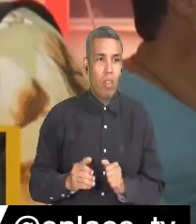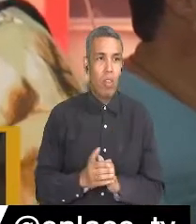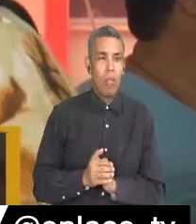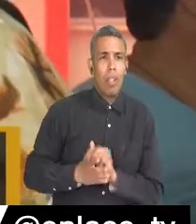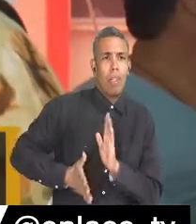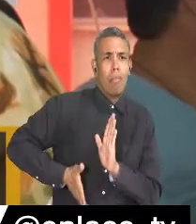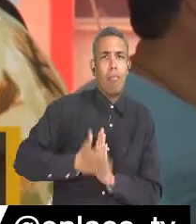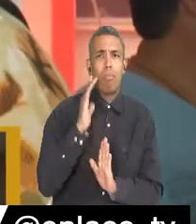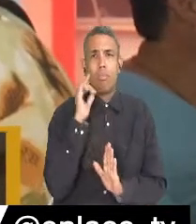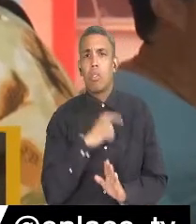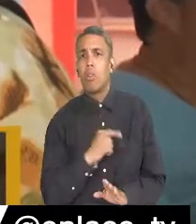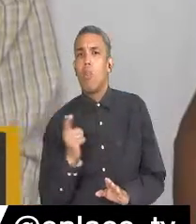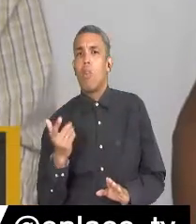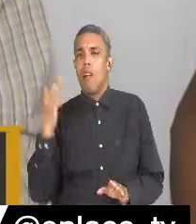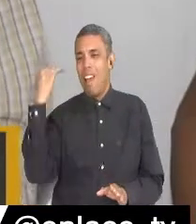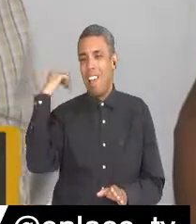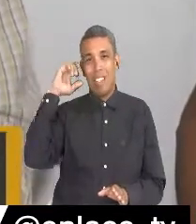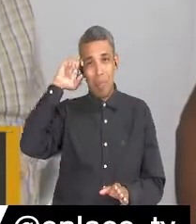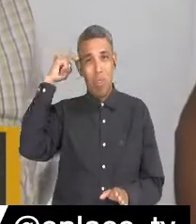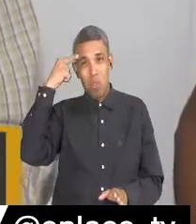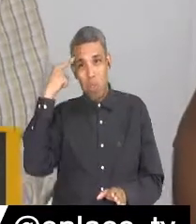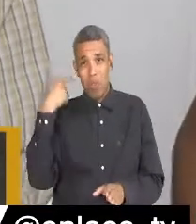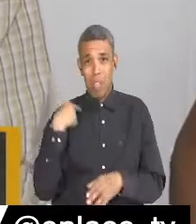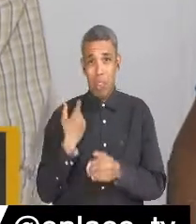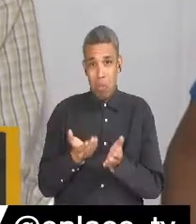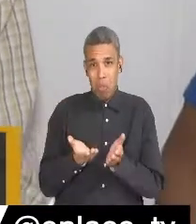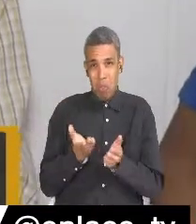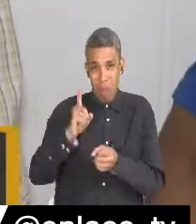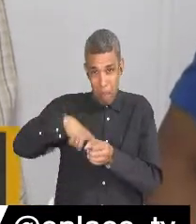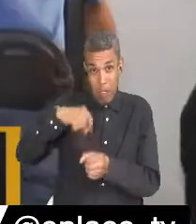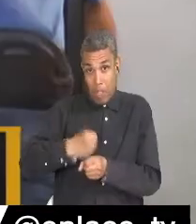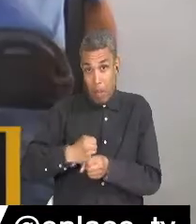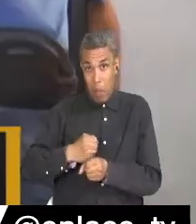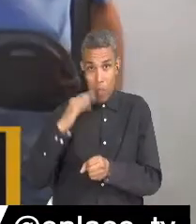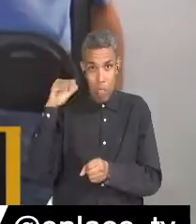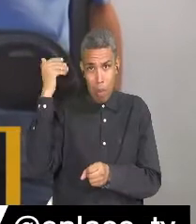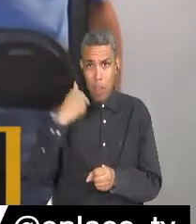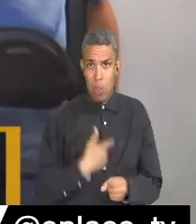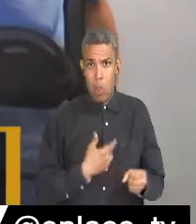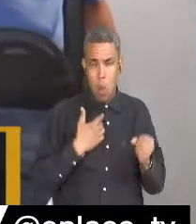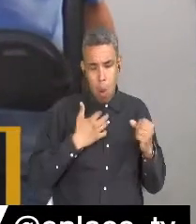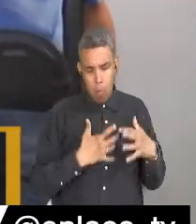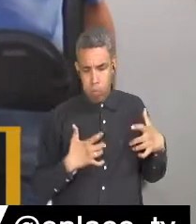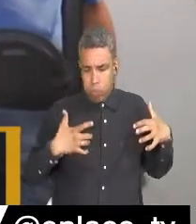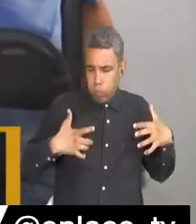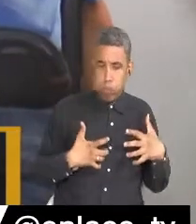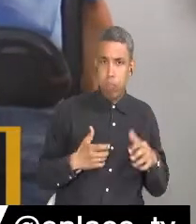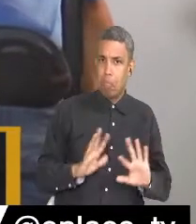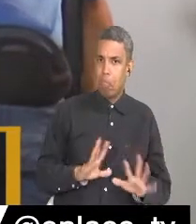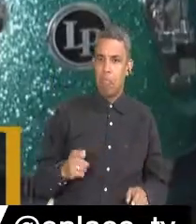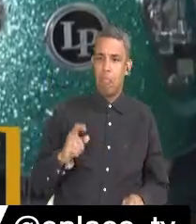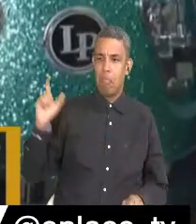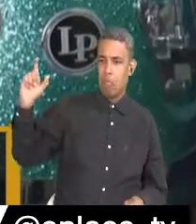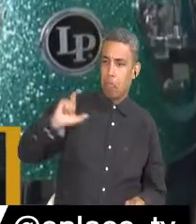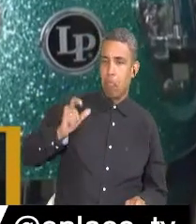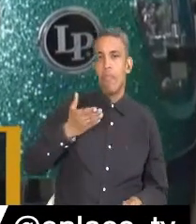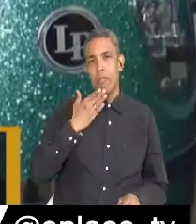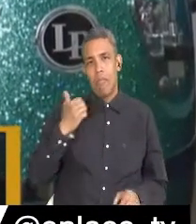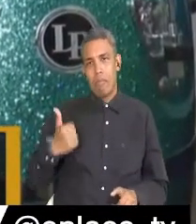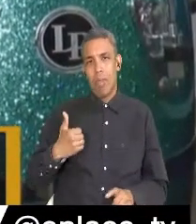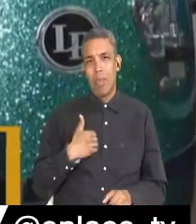trabajar con el Estado, que era donde trabajaba. Barranqueños de pura cepa, artistas de talla nacional e internacional que buscan seguir